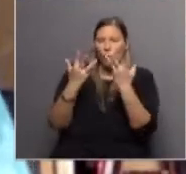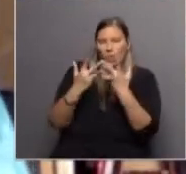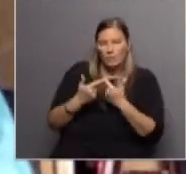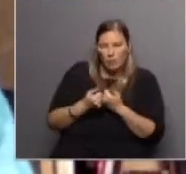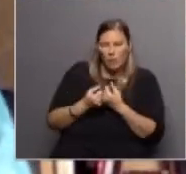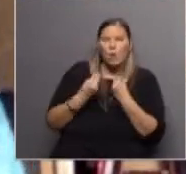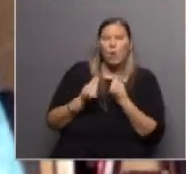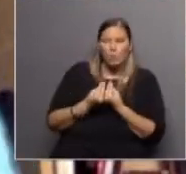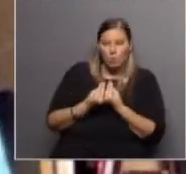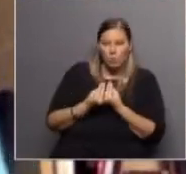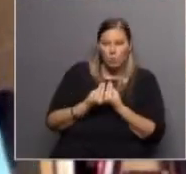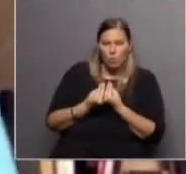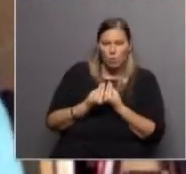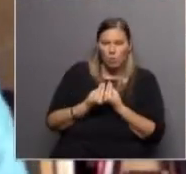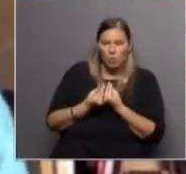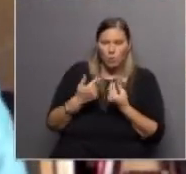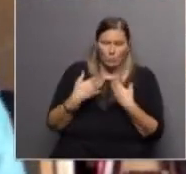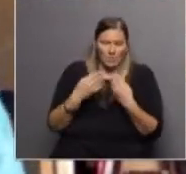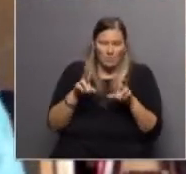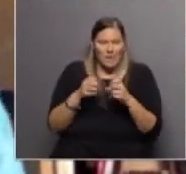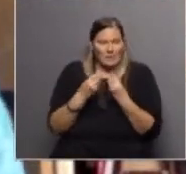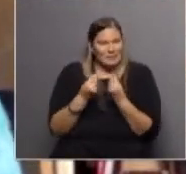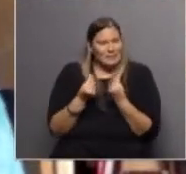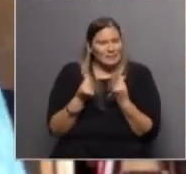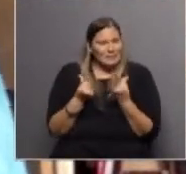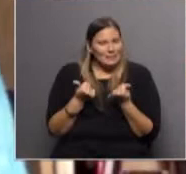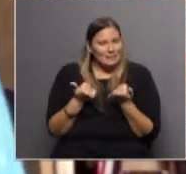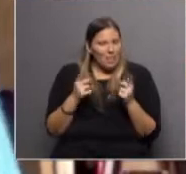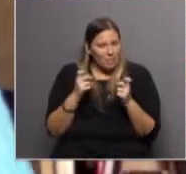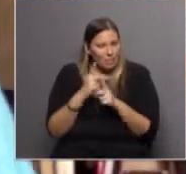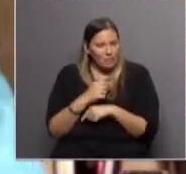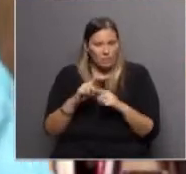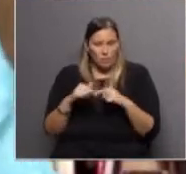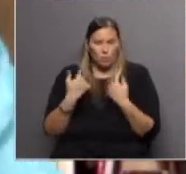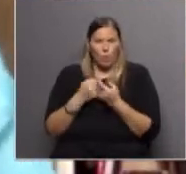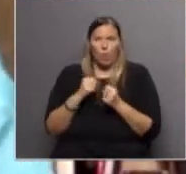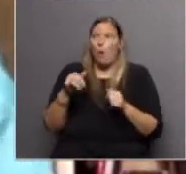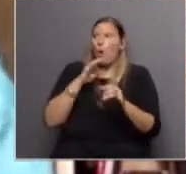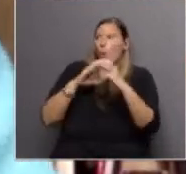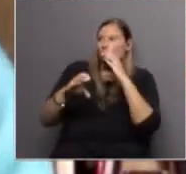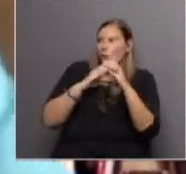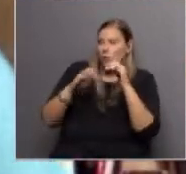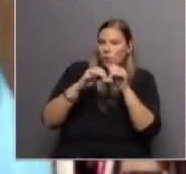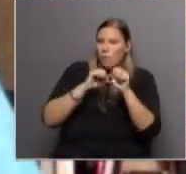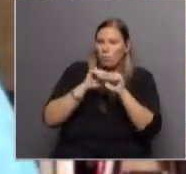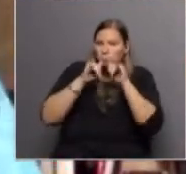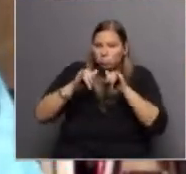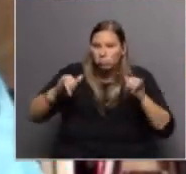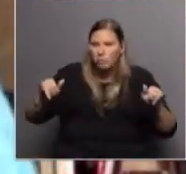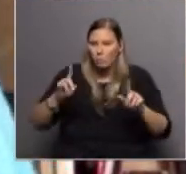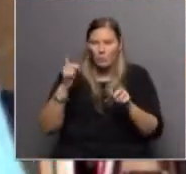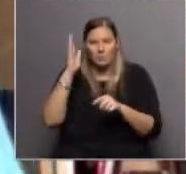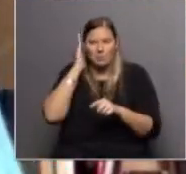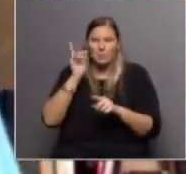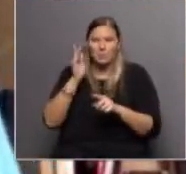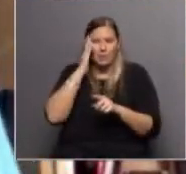cómo vamos no podemos, es un tema muy sensible, entonces también no estamos formados en comunicación, pero sabíamos que teníamos que comunicar